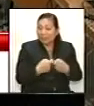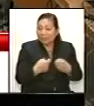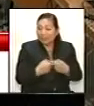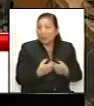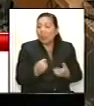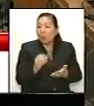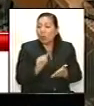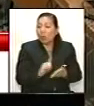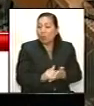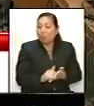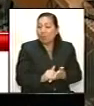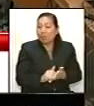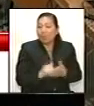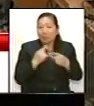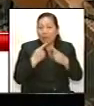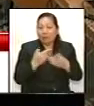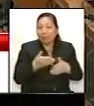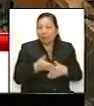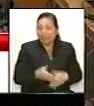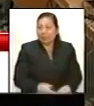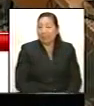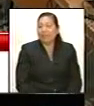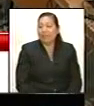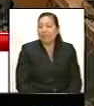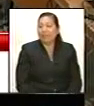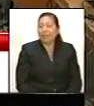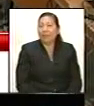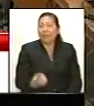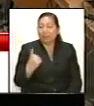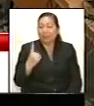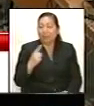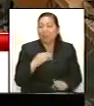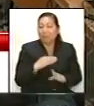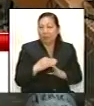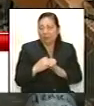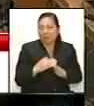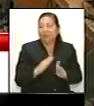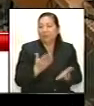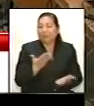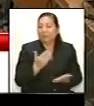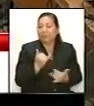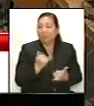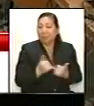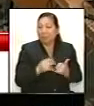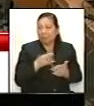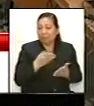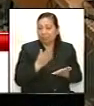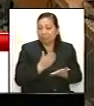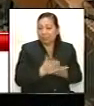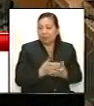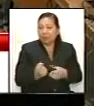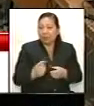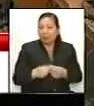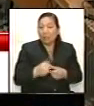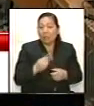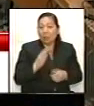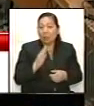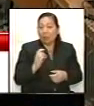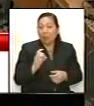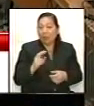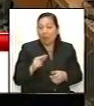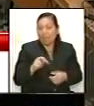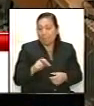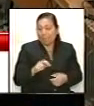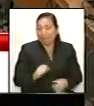o cómo pedimos la información a otras fuentes. Hace mes y medio, finalmente el Perú se adhirió al convenio de Budapest, el